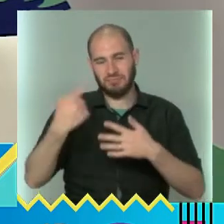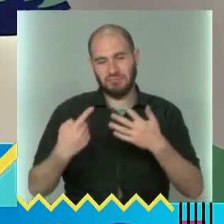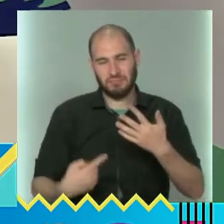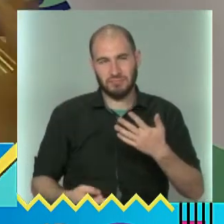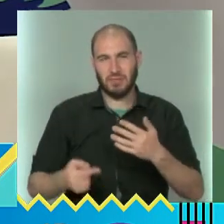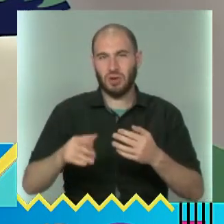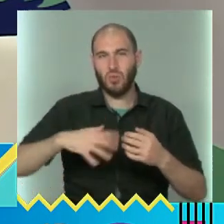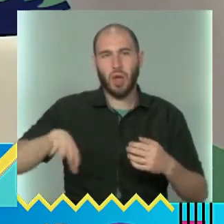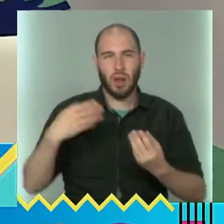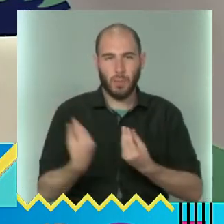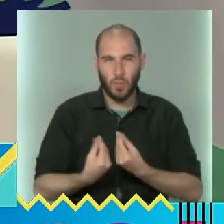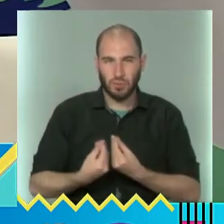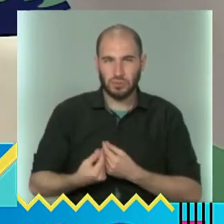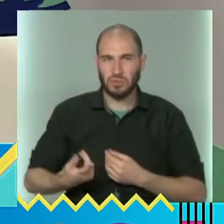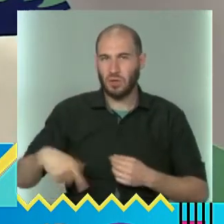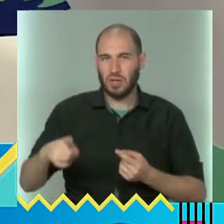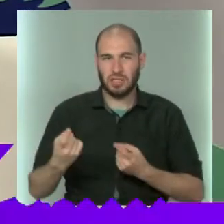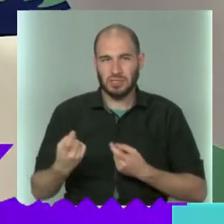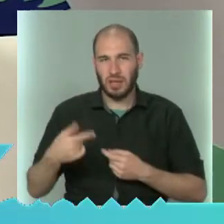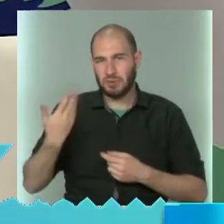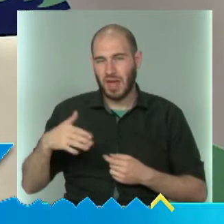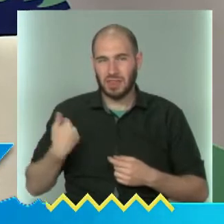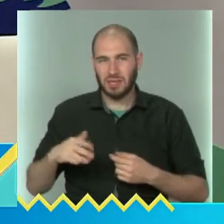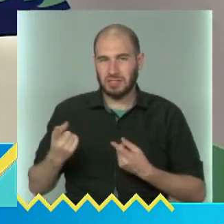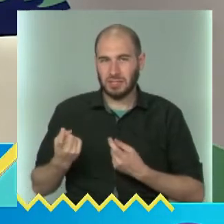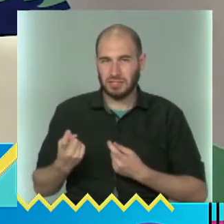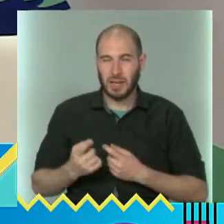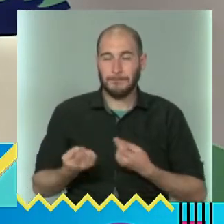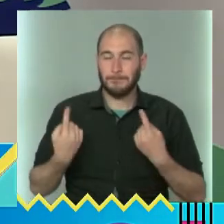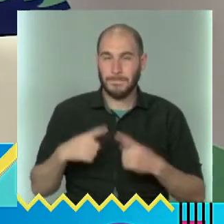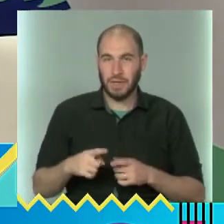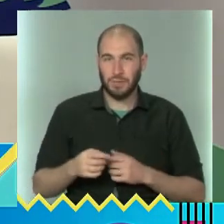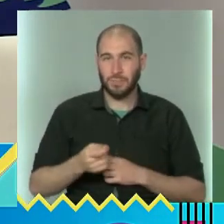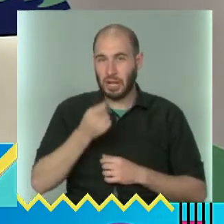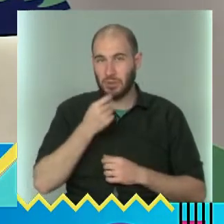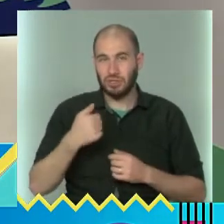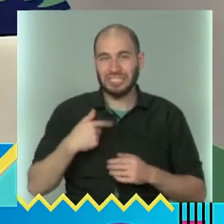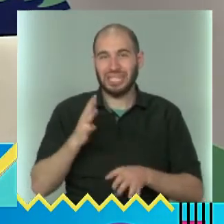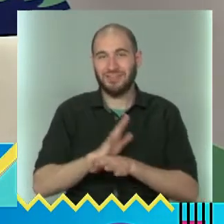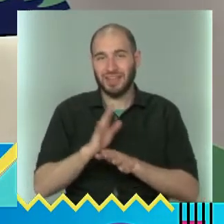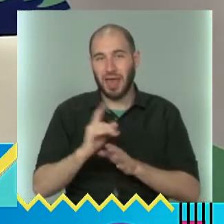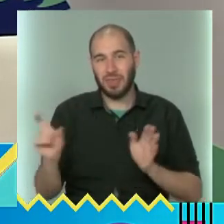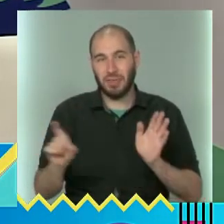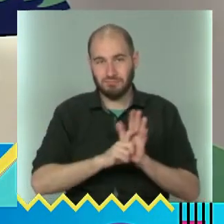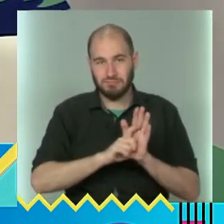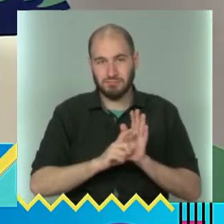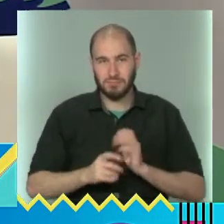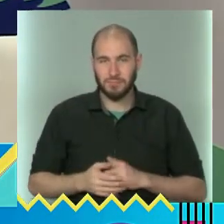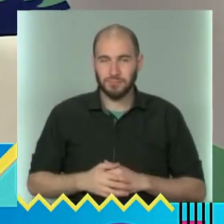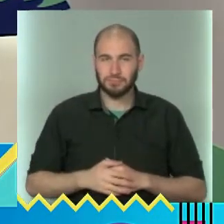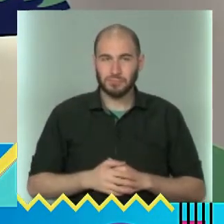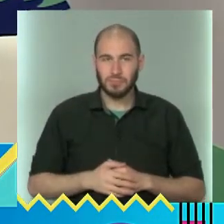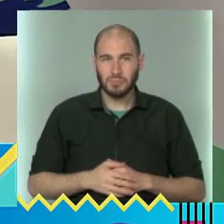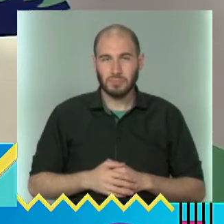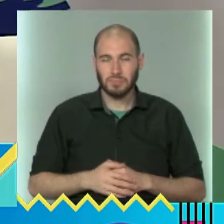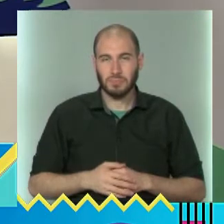de ámbitos y lo necesitamos mucho los argentinos. Pero si yo pudiera simplificar el concepto, podría